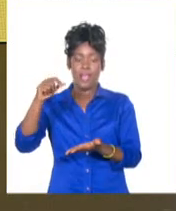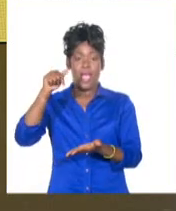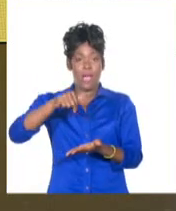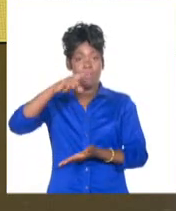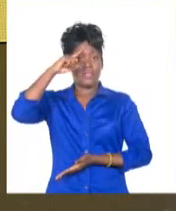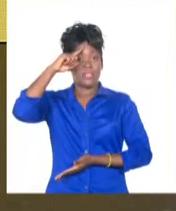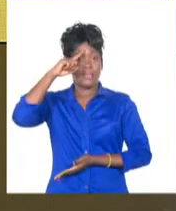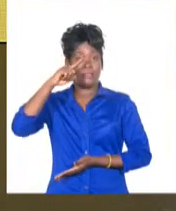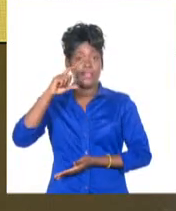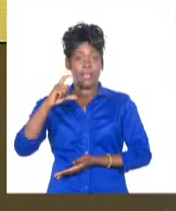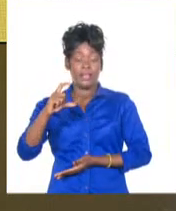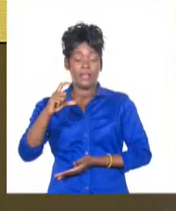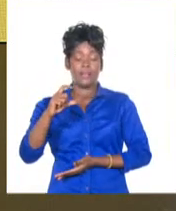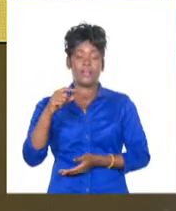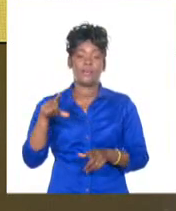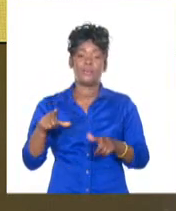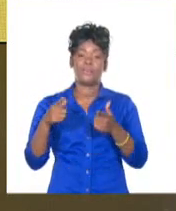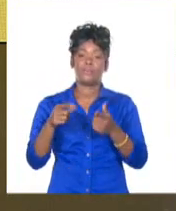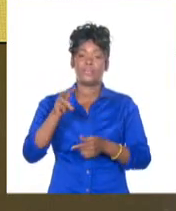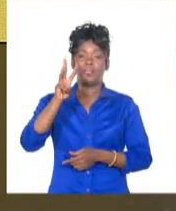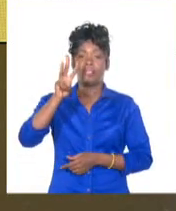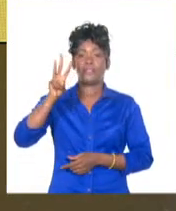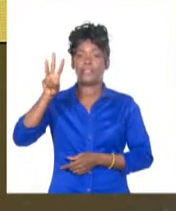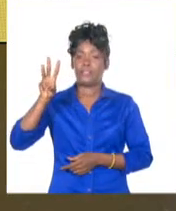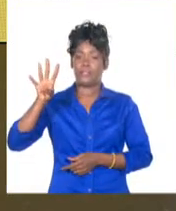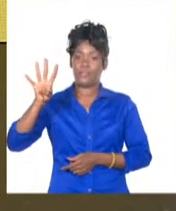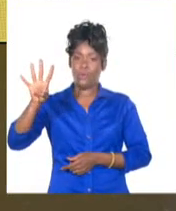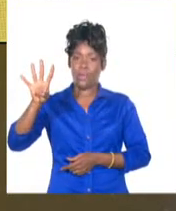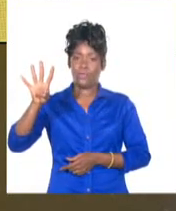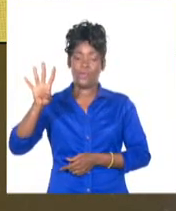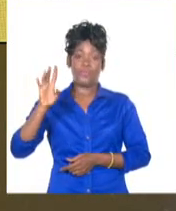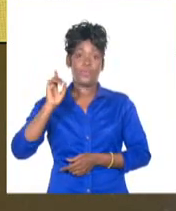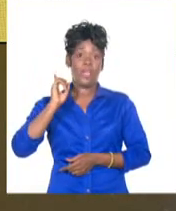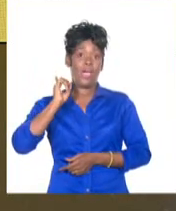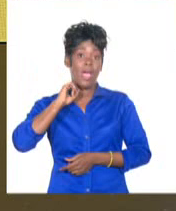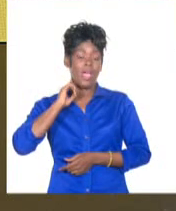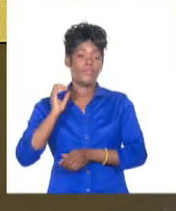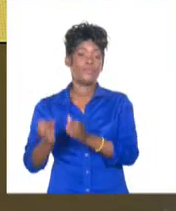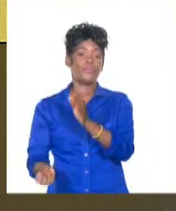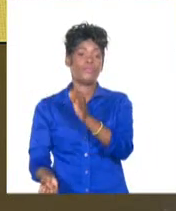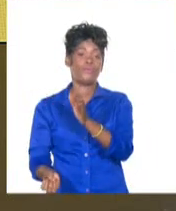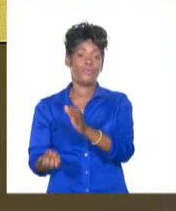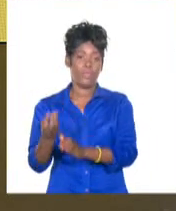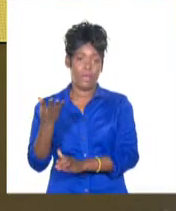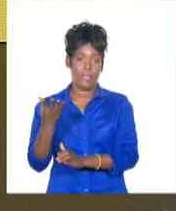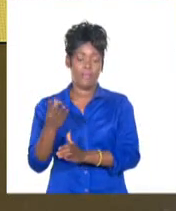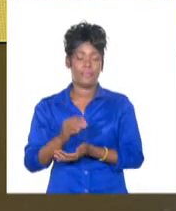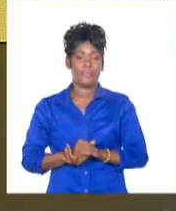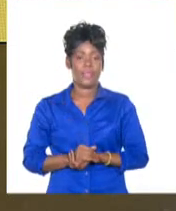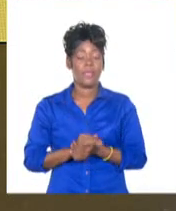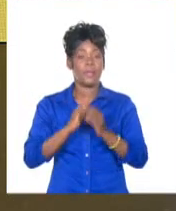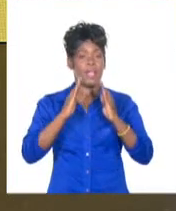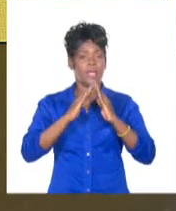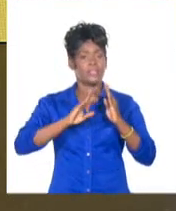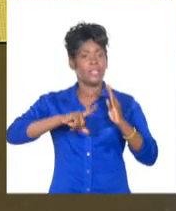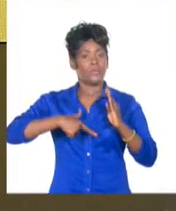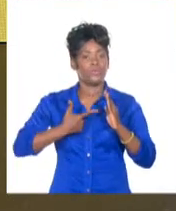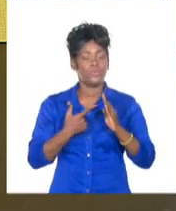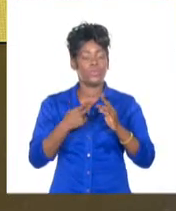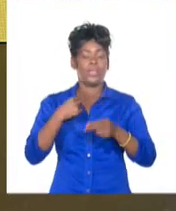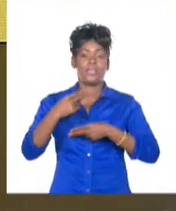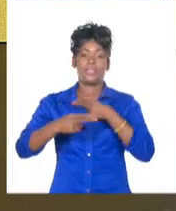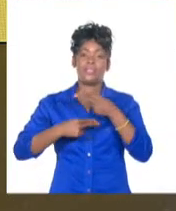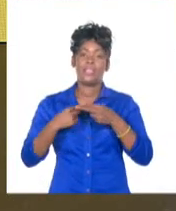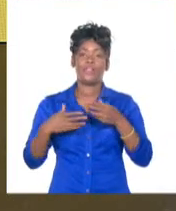334 años el 15 de julio y las autoridades gubernamentales y de la cultura han organizado en el territorio un amplio programa